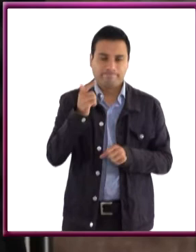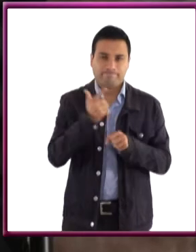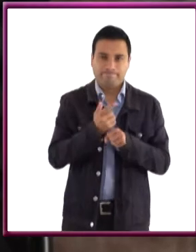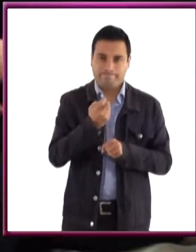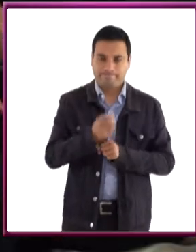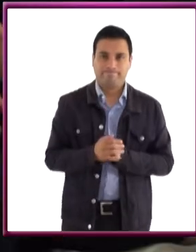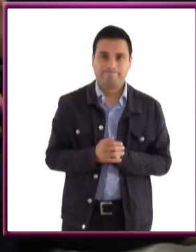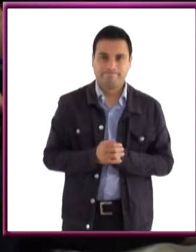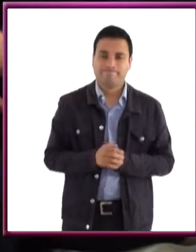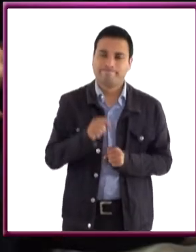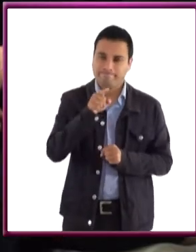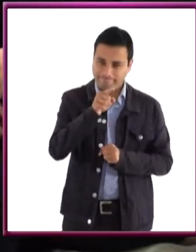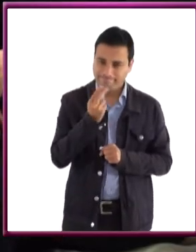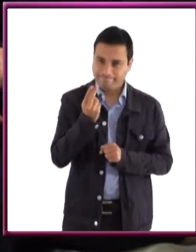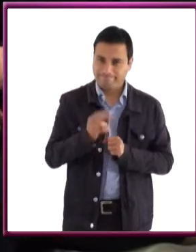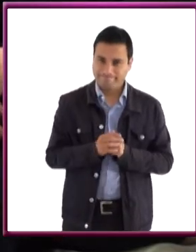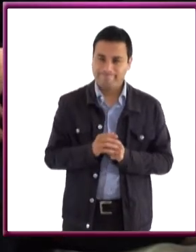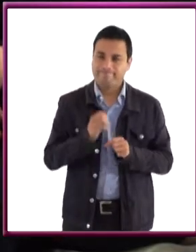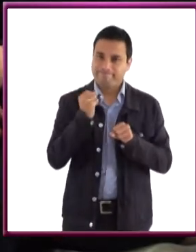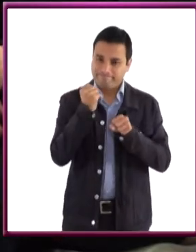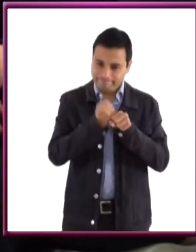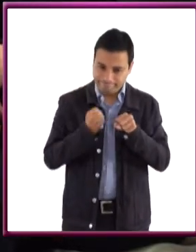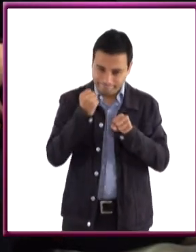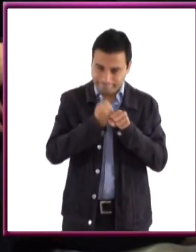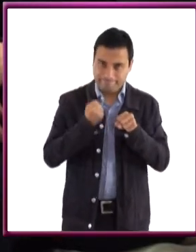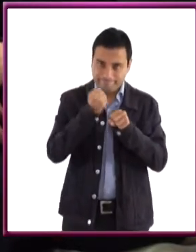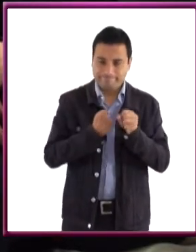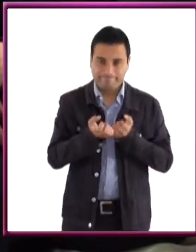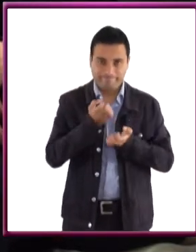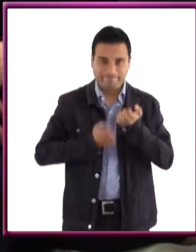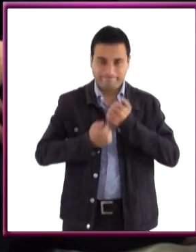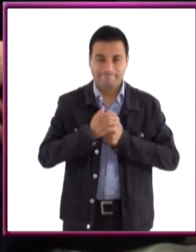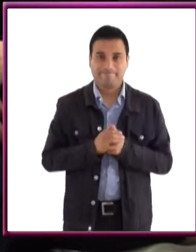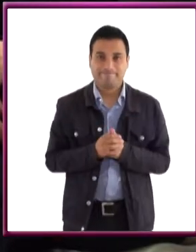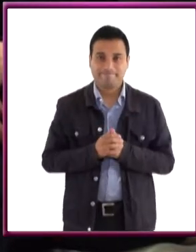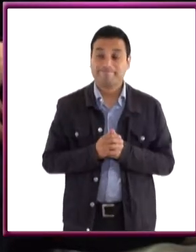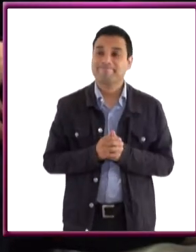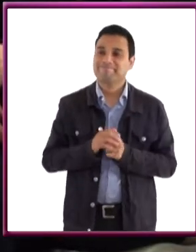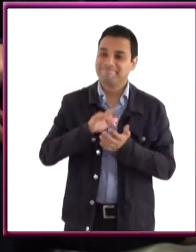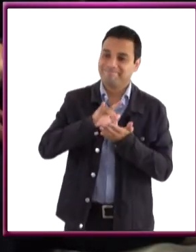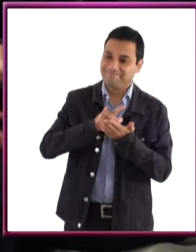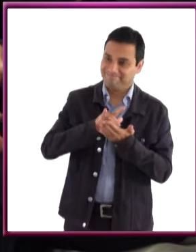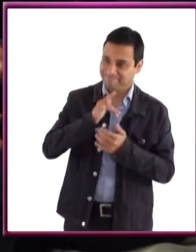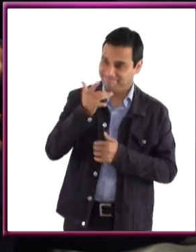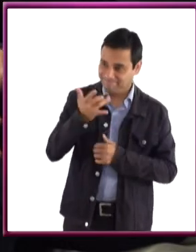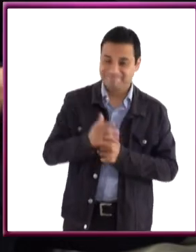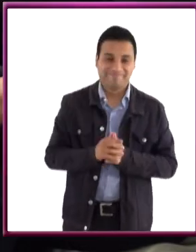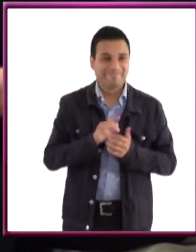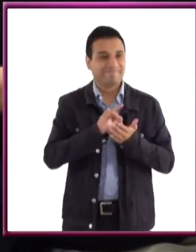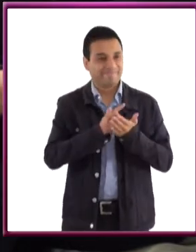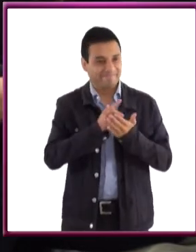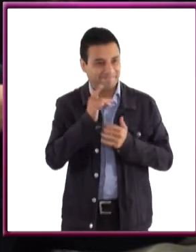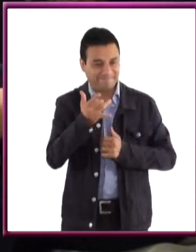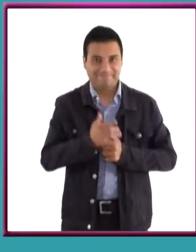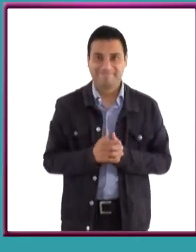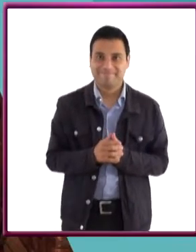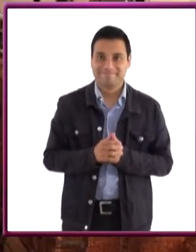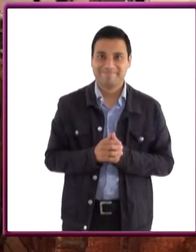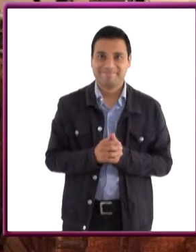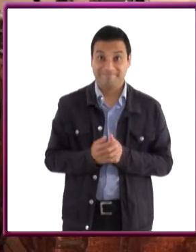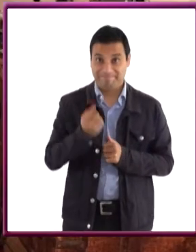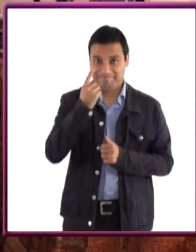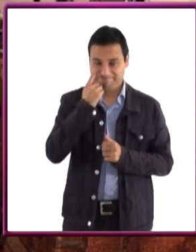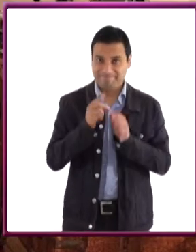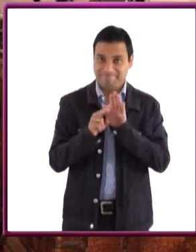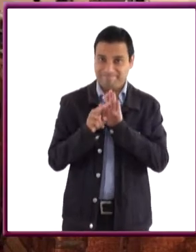eso. Entonces, dense el chance de practicar todos estos ejercicios. Doctora, muchas gracias por estar aquí. Pablo. Los